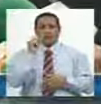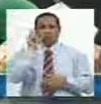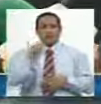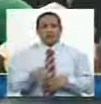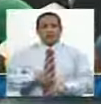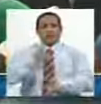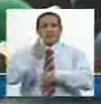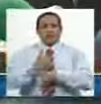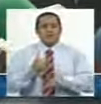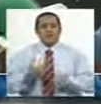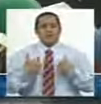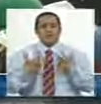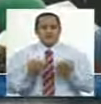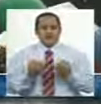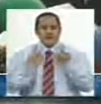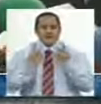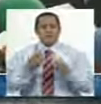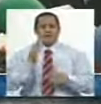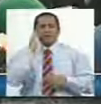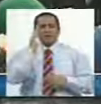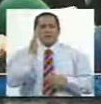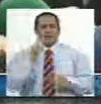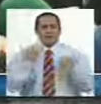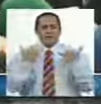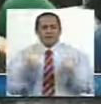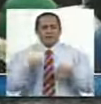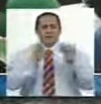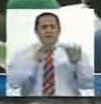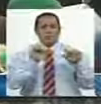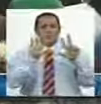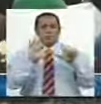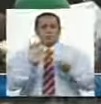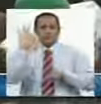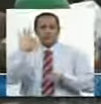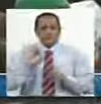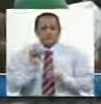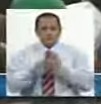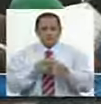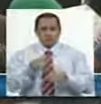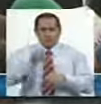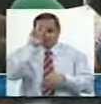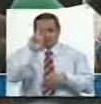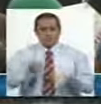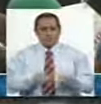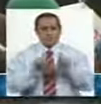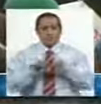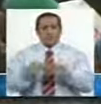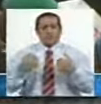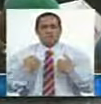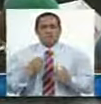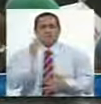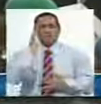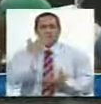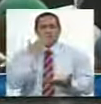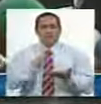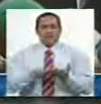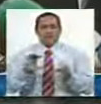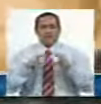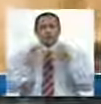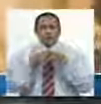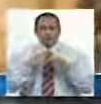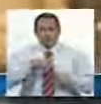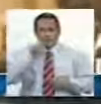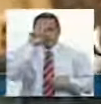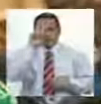que se atreve a ir contra el 98% de los peruanos y esta vez también reta de mala manera al Congreso de la